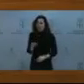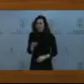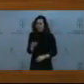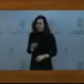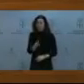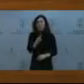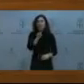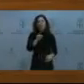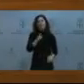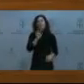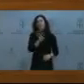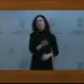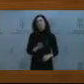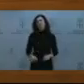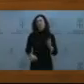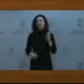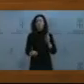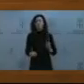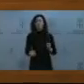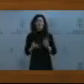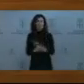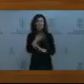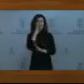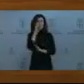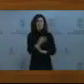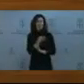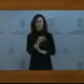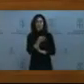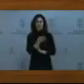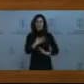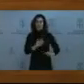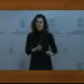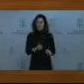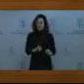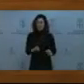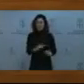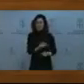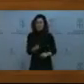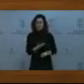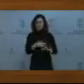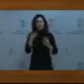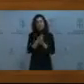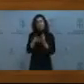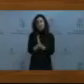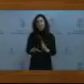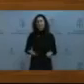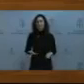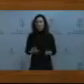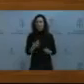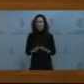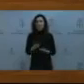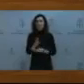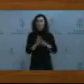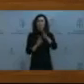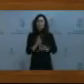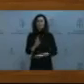es la realidad, señorías. ¿Y se atreven ustedes a decir en la exposición de motivos de esta proposición que los planes estatales que ustedes impulsan son